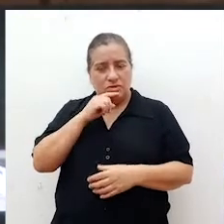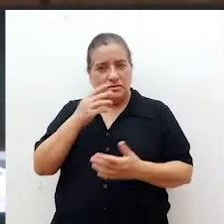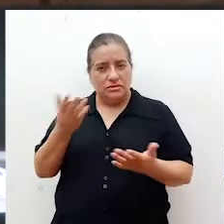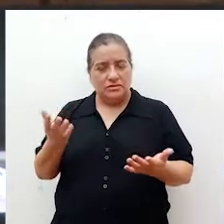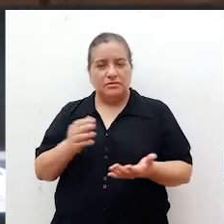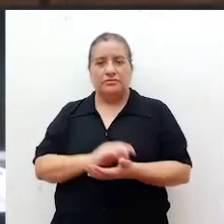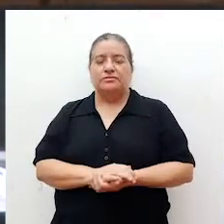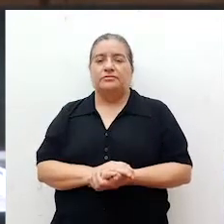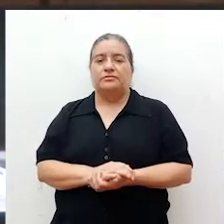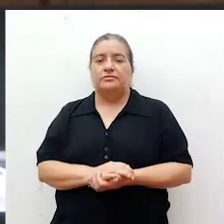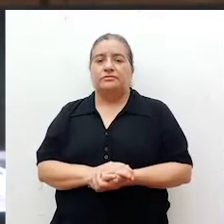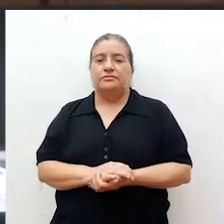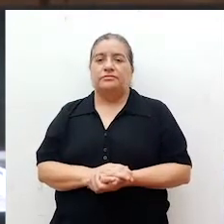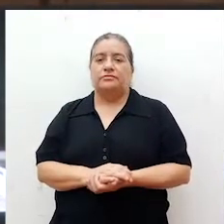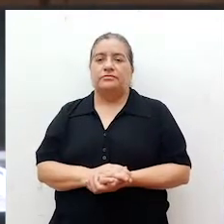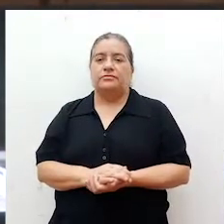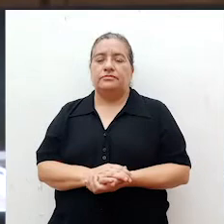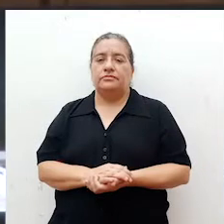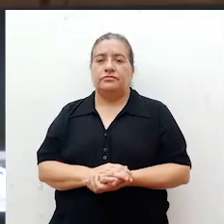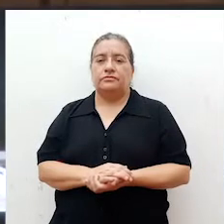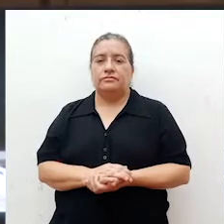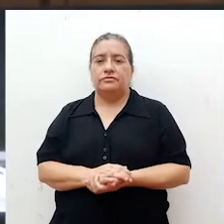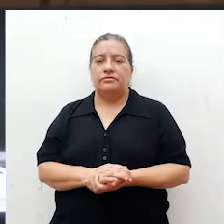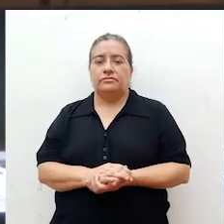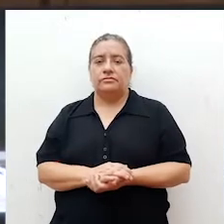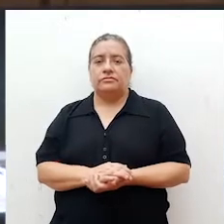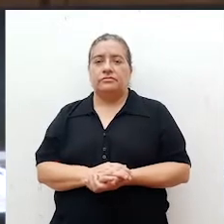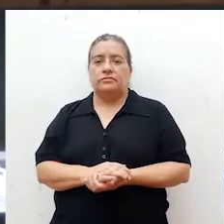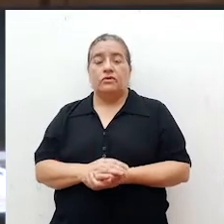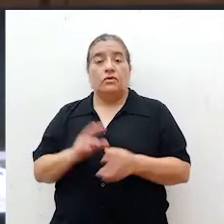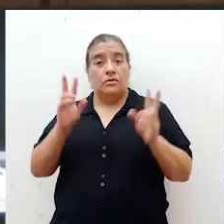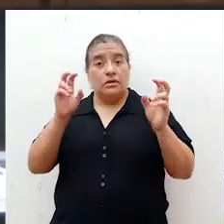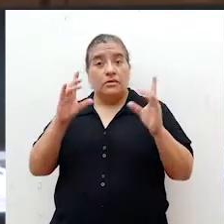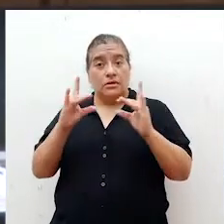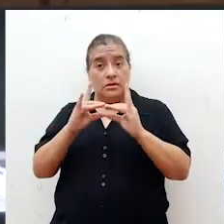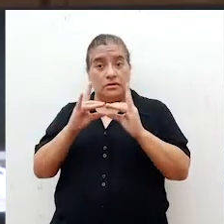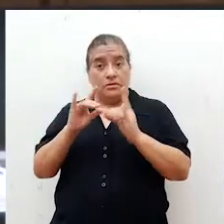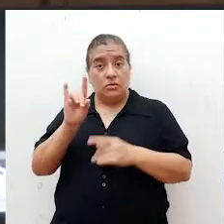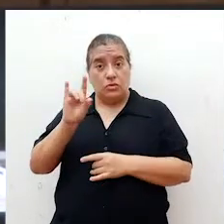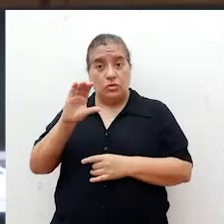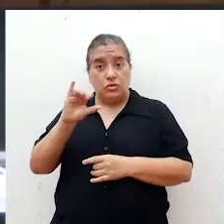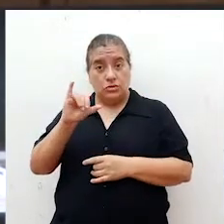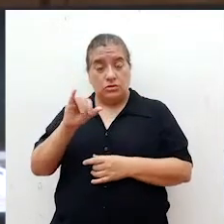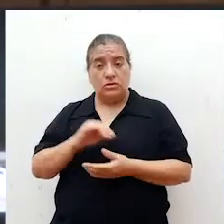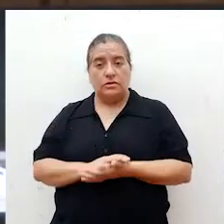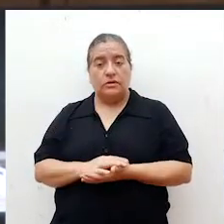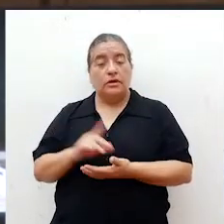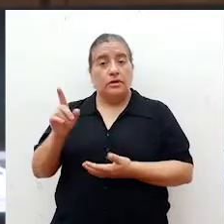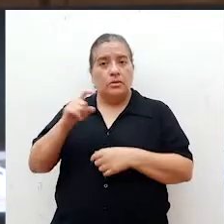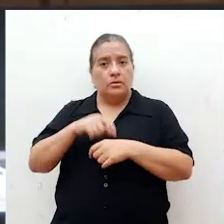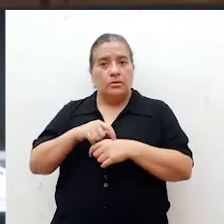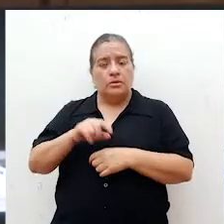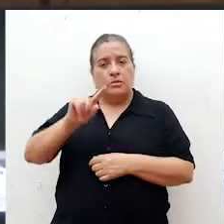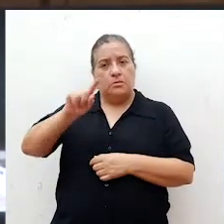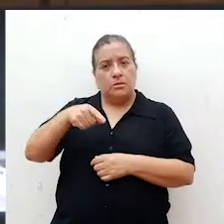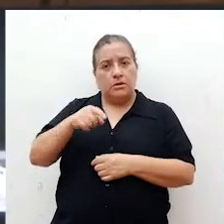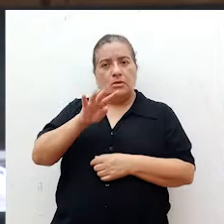de parte del Ministerio de la Mujer. En relación a las camas